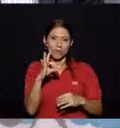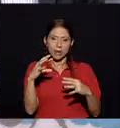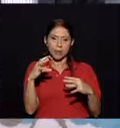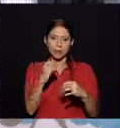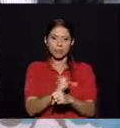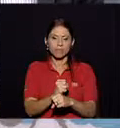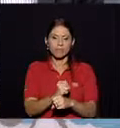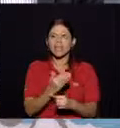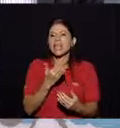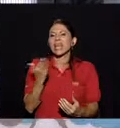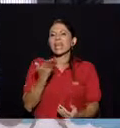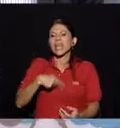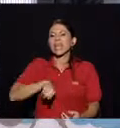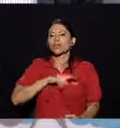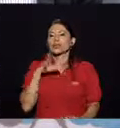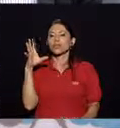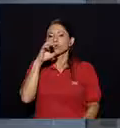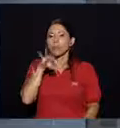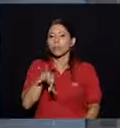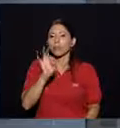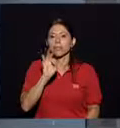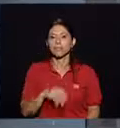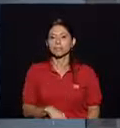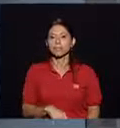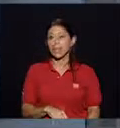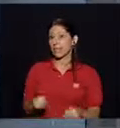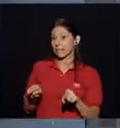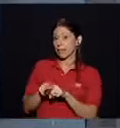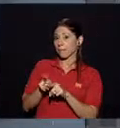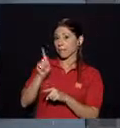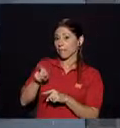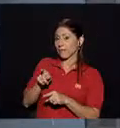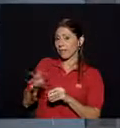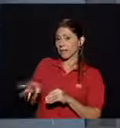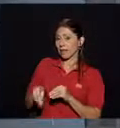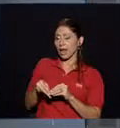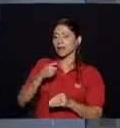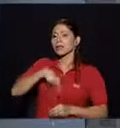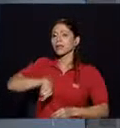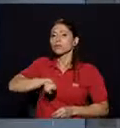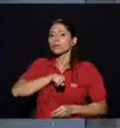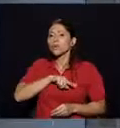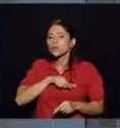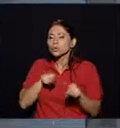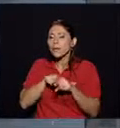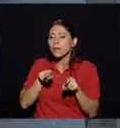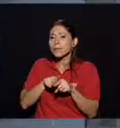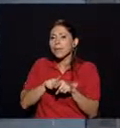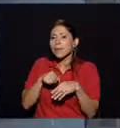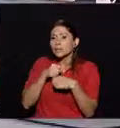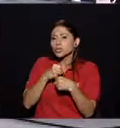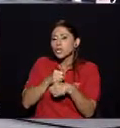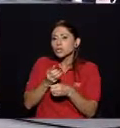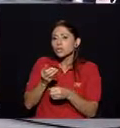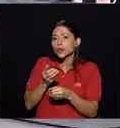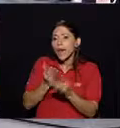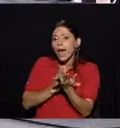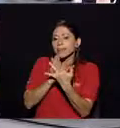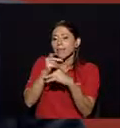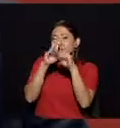resumidamente cuáles son los hallazgos del informe. Y hay que agregar ahí, perdón, tal vez, que también hemos incursionado en pequeñas cápsulas informativas en